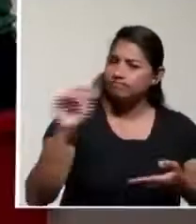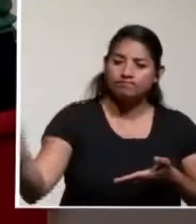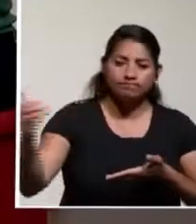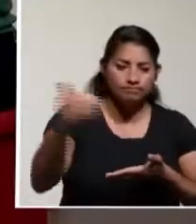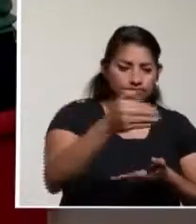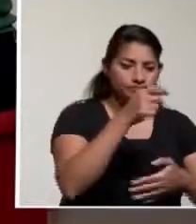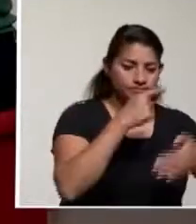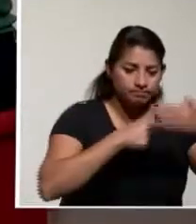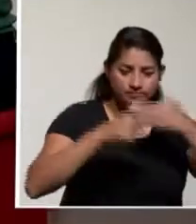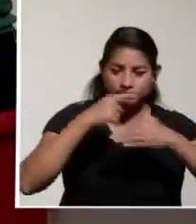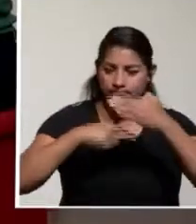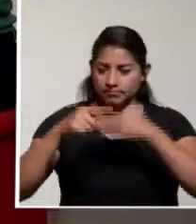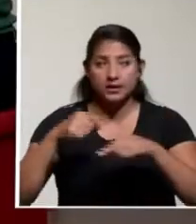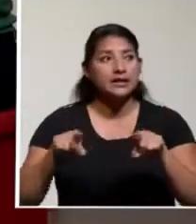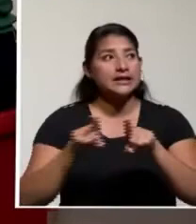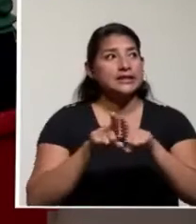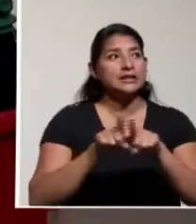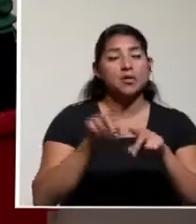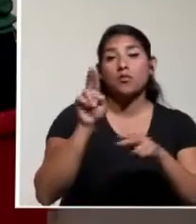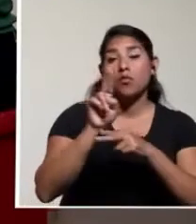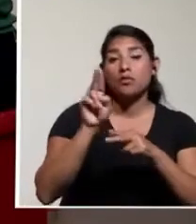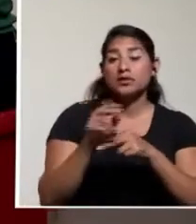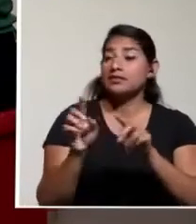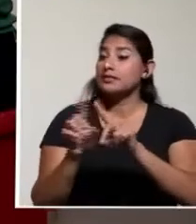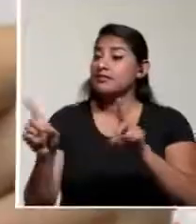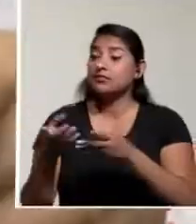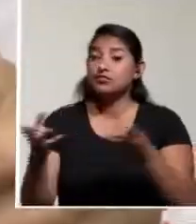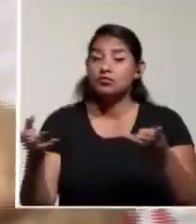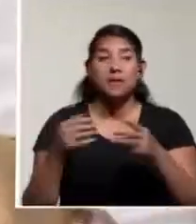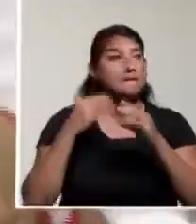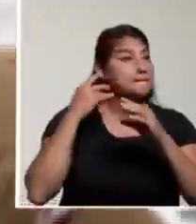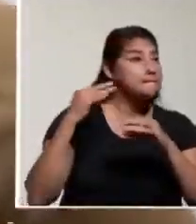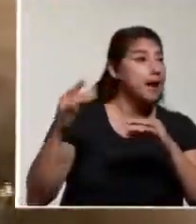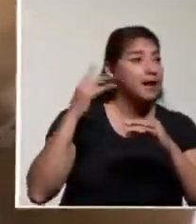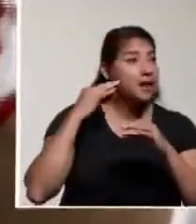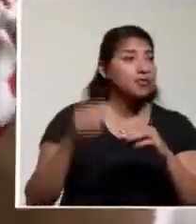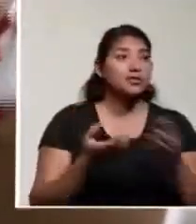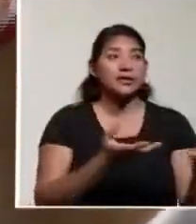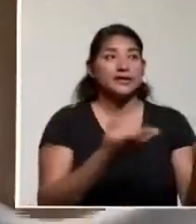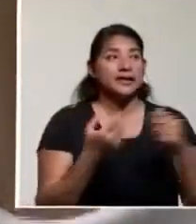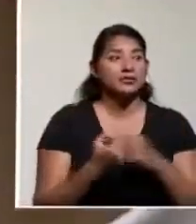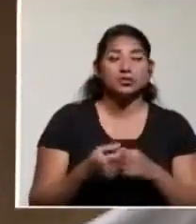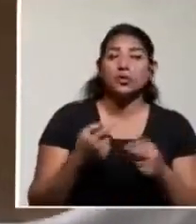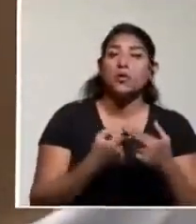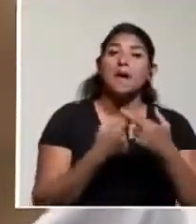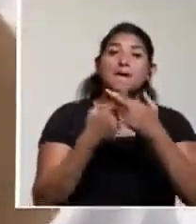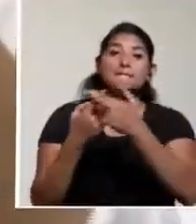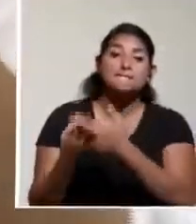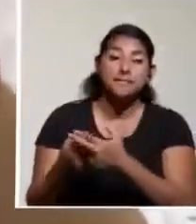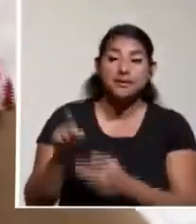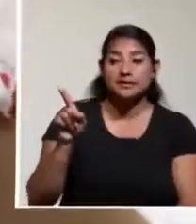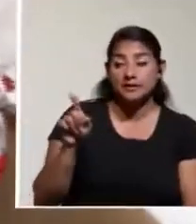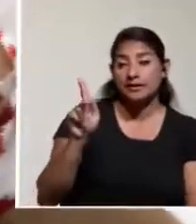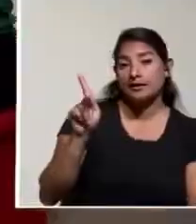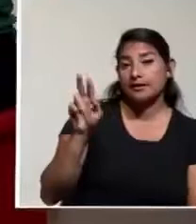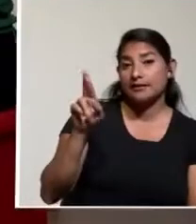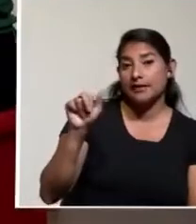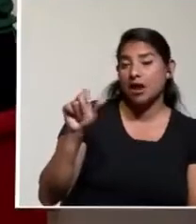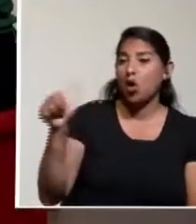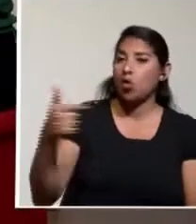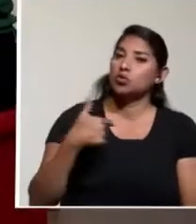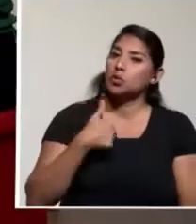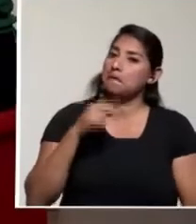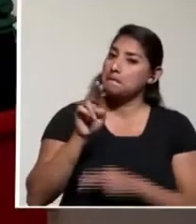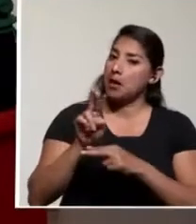usar nuestros instrumentos musicales. Ajá. Yo aquí tengo varios y le voy a prestar unos a niña Carla y otros los